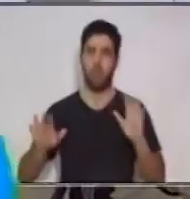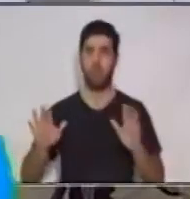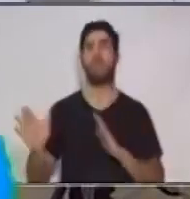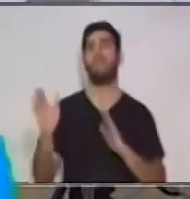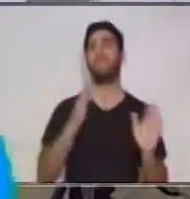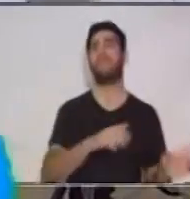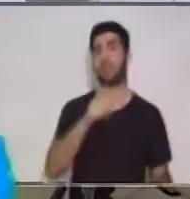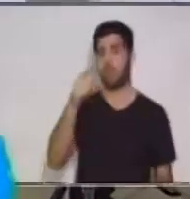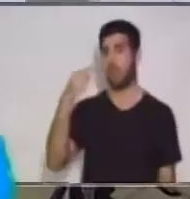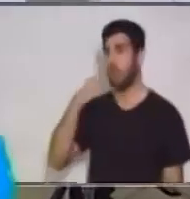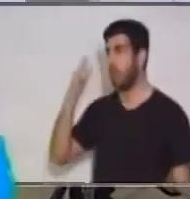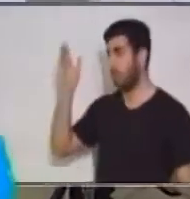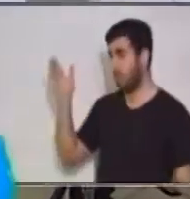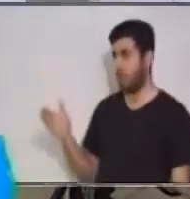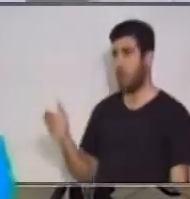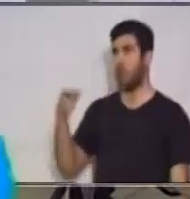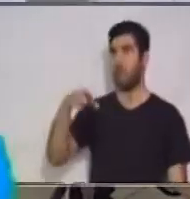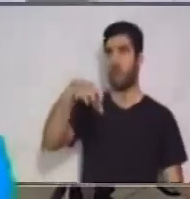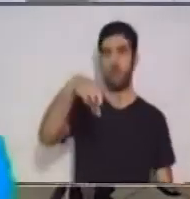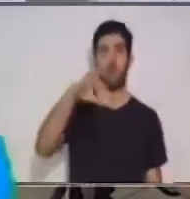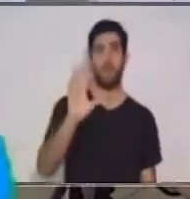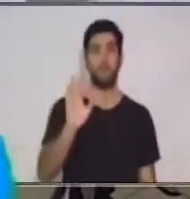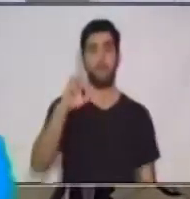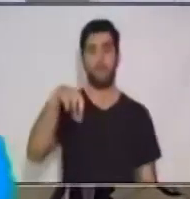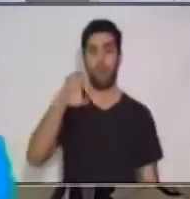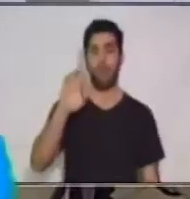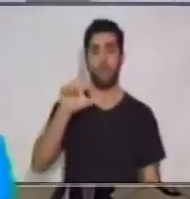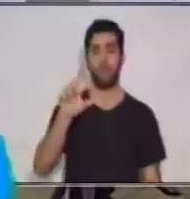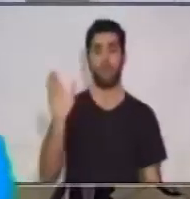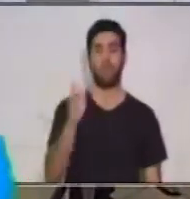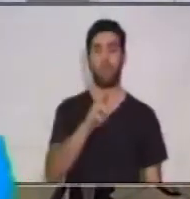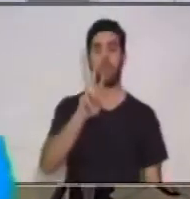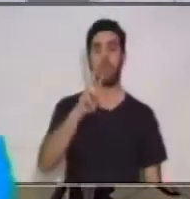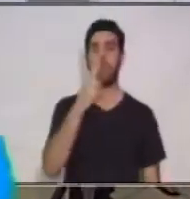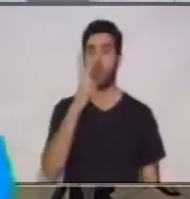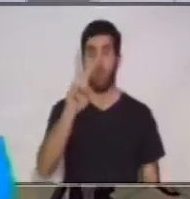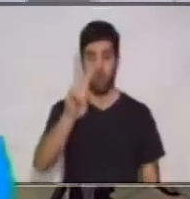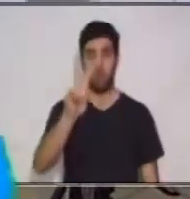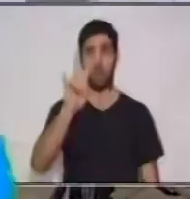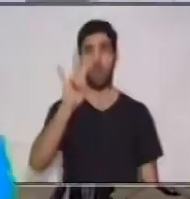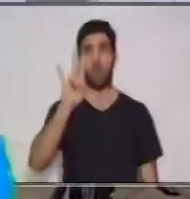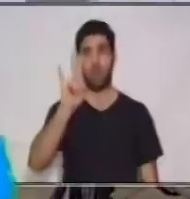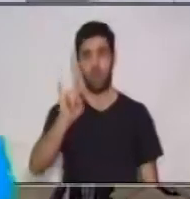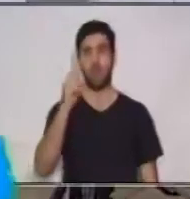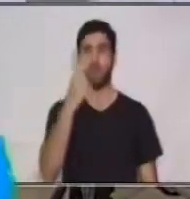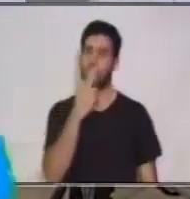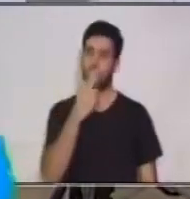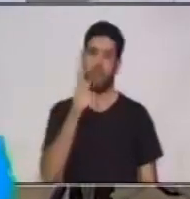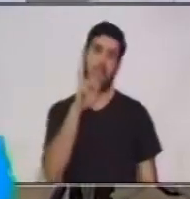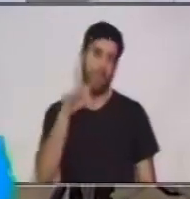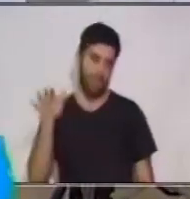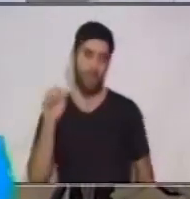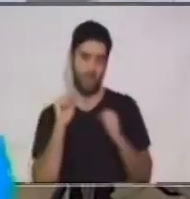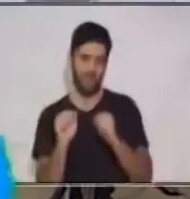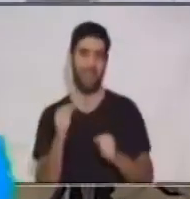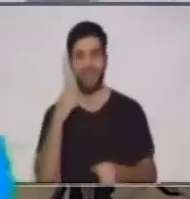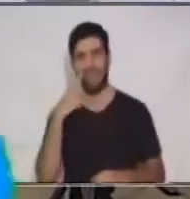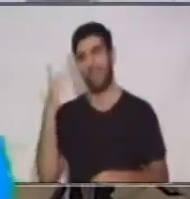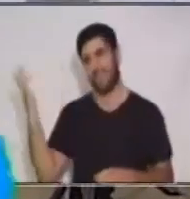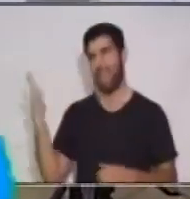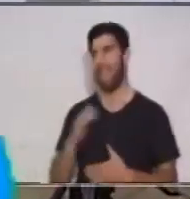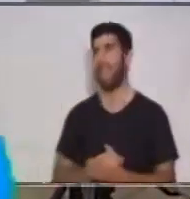un fragmento del Popol Vuh, que es, como ya te lo mencioné anteriormente, parte de este tipo